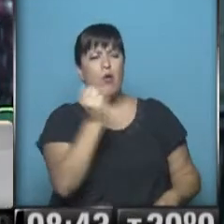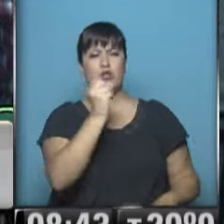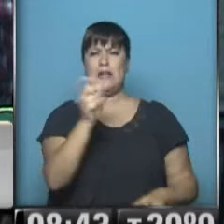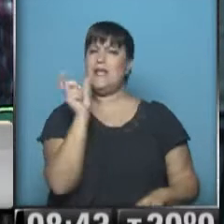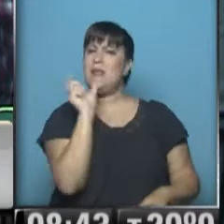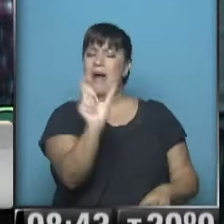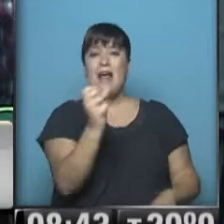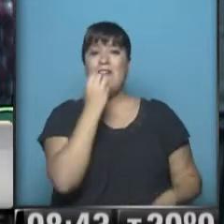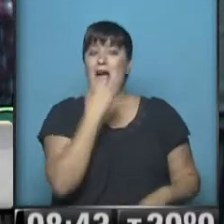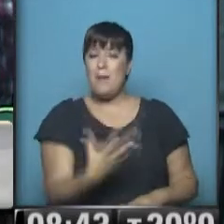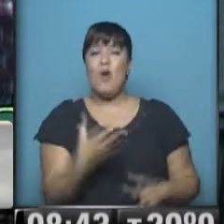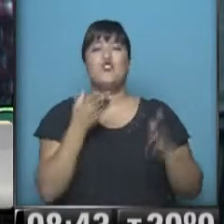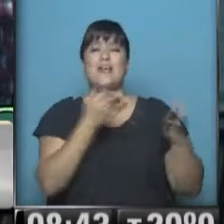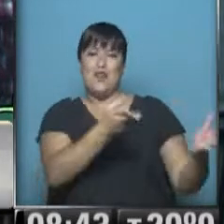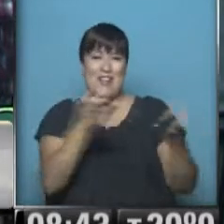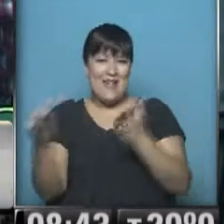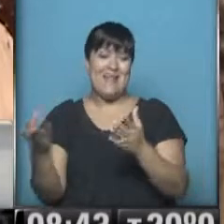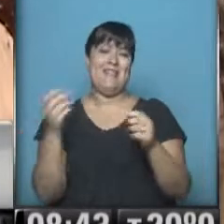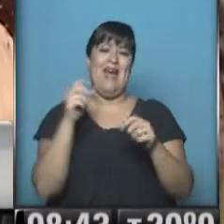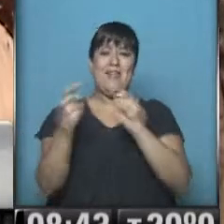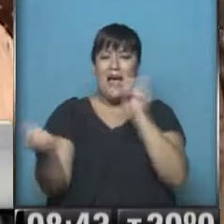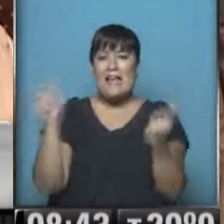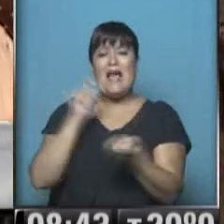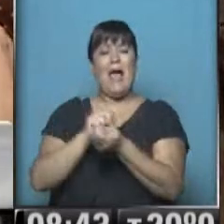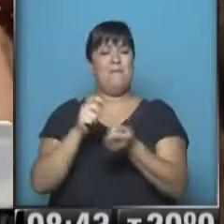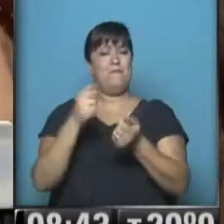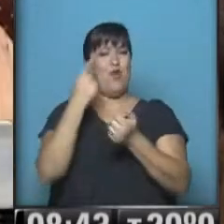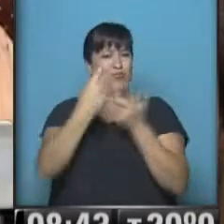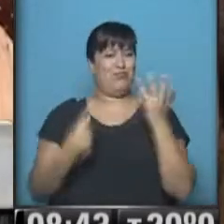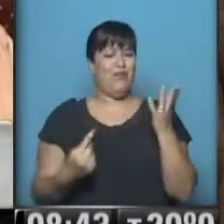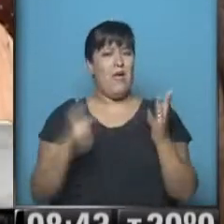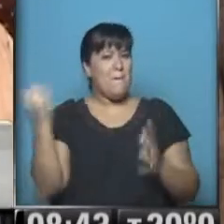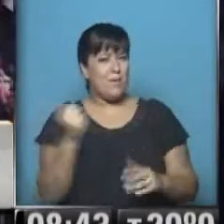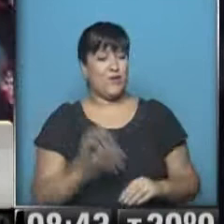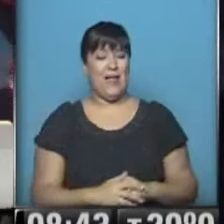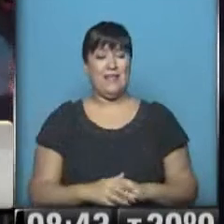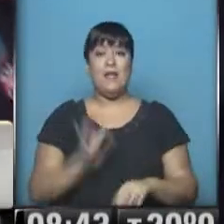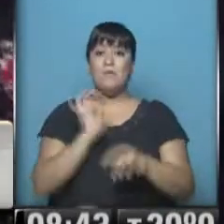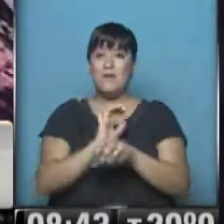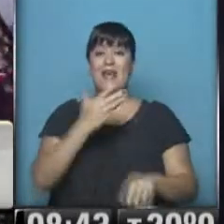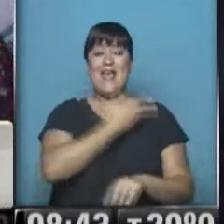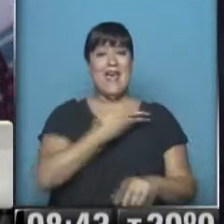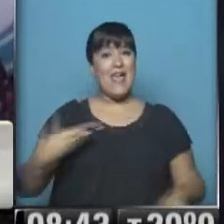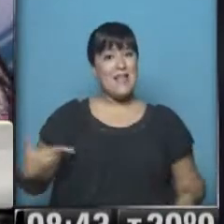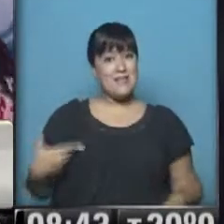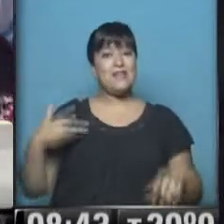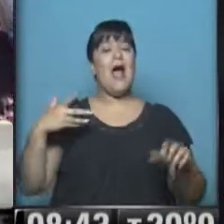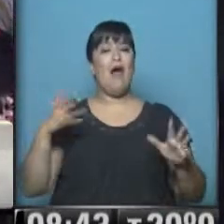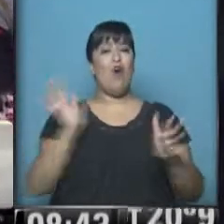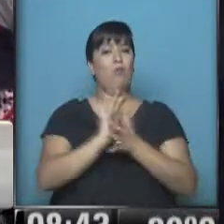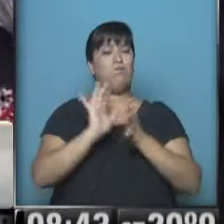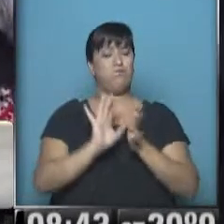tan hermosa como es solidaridad, como es cambio, como es transformación. Es el Estado llegando al impenetrable,